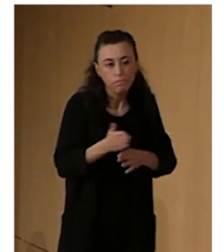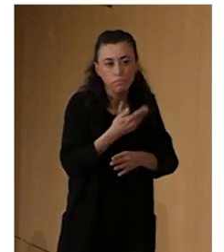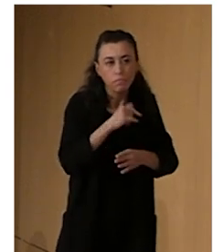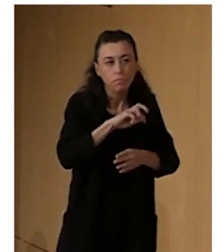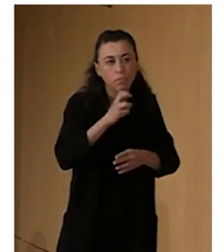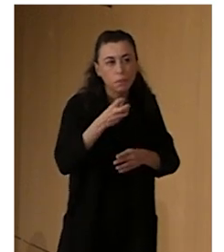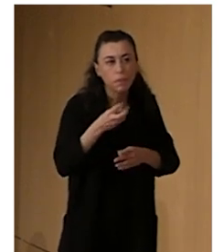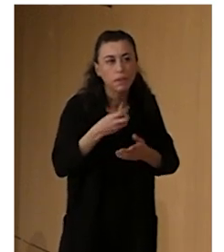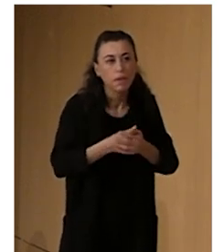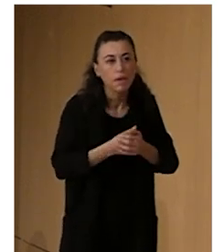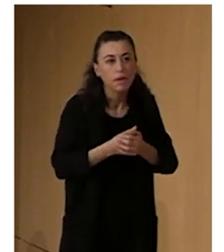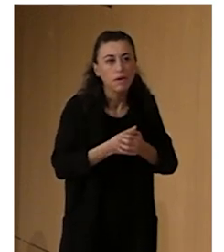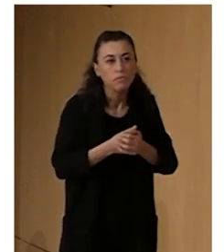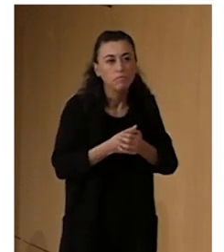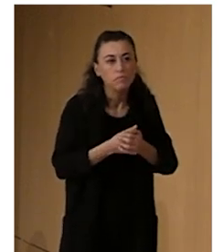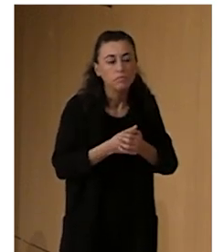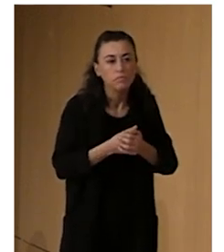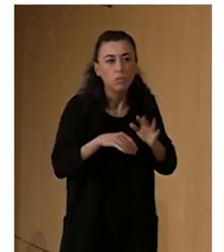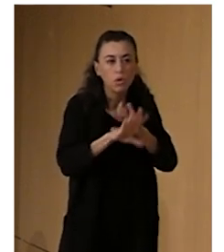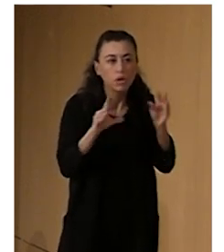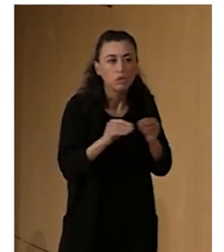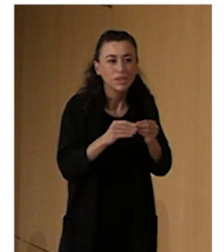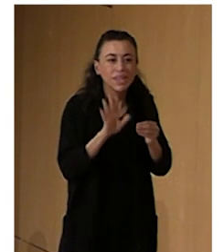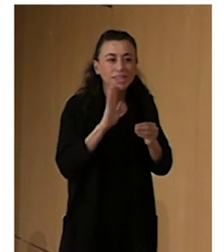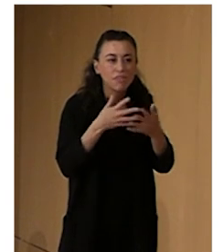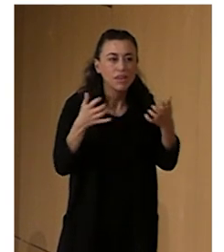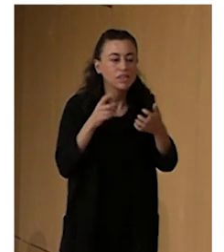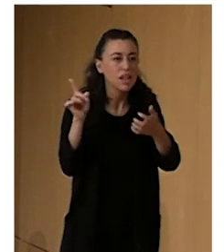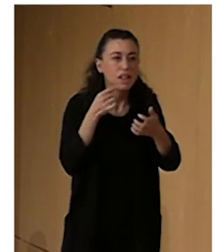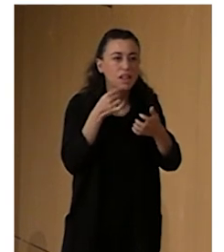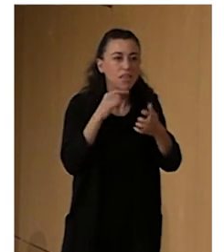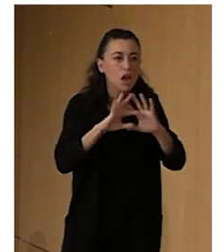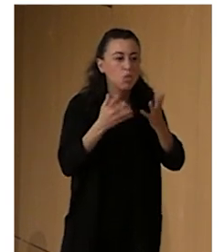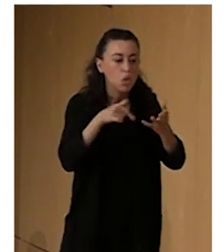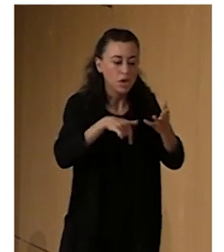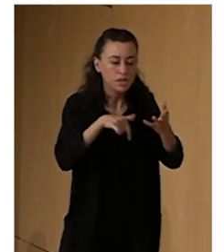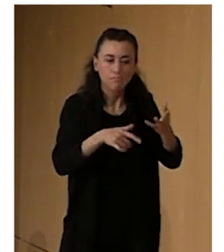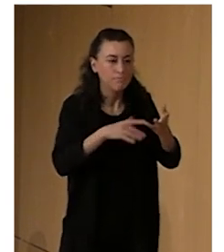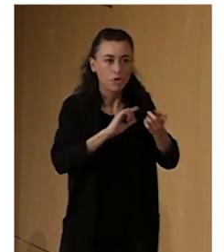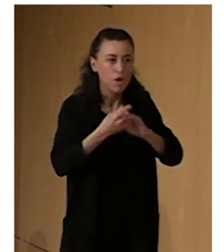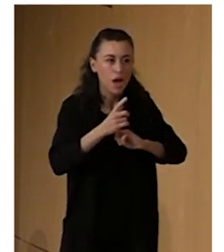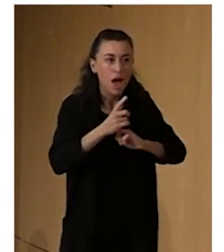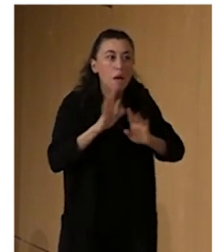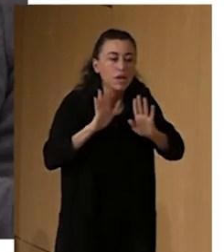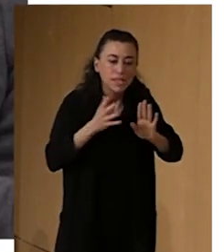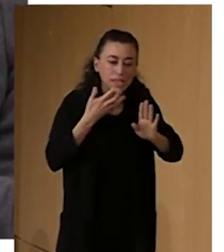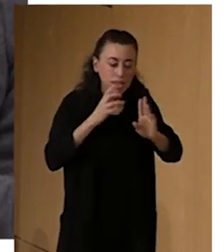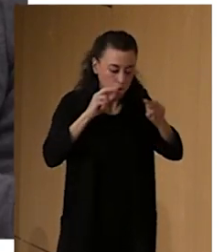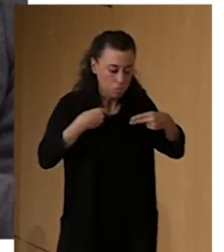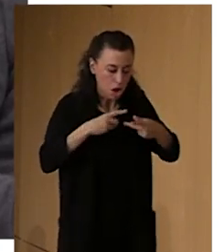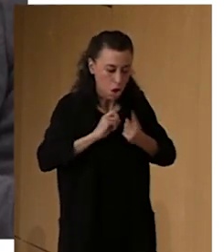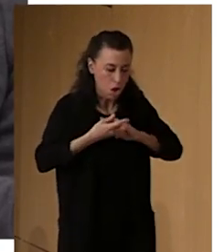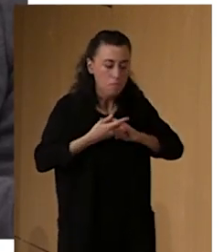resumen esta frase no que nos habla de que este mundo no va a cambiar a menos a que estemos dispuestos a cambiarnos a nosotros mismos que yo siempre hablo de de esa Barrera